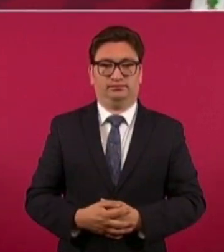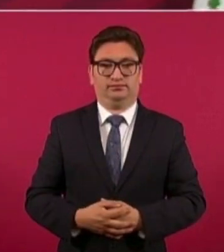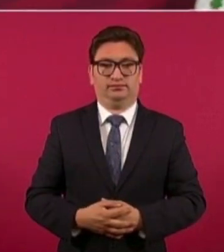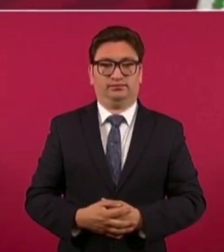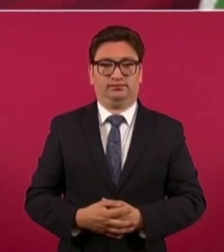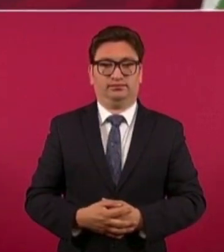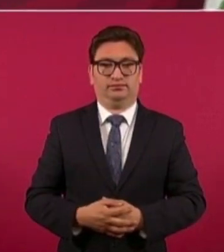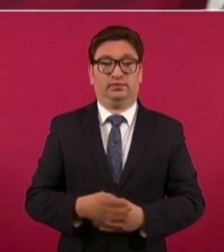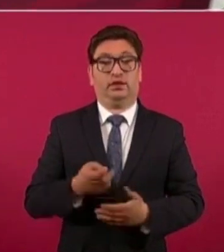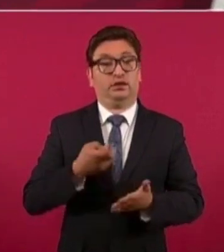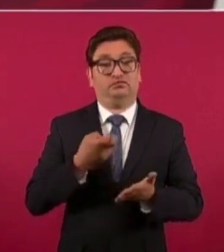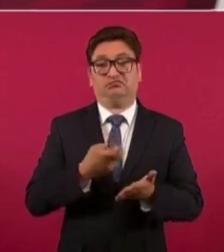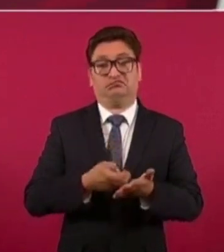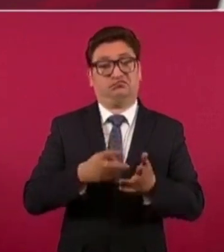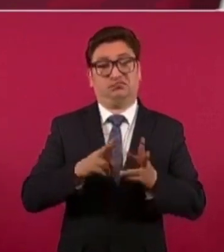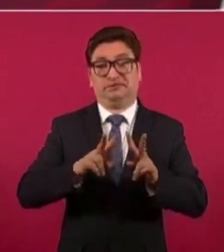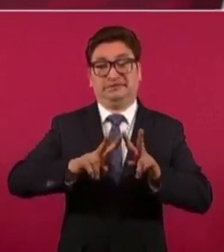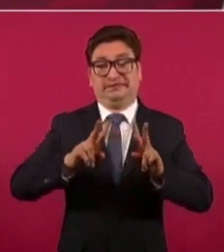un tema básico